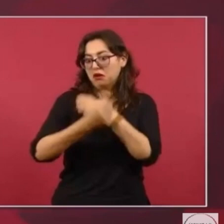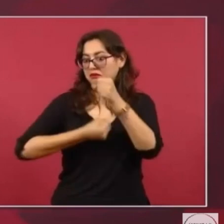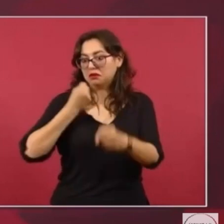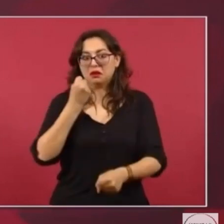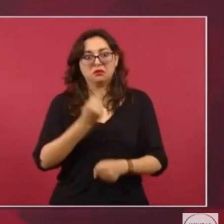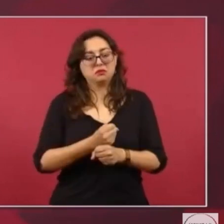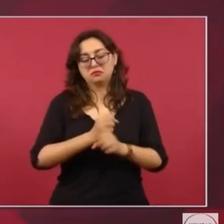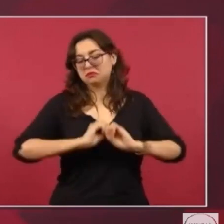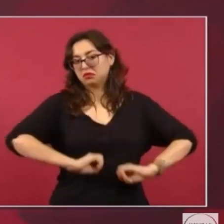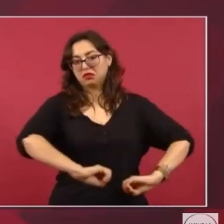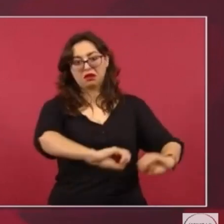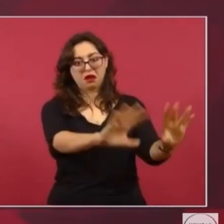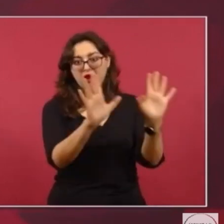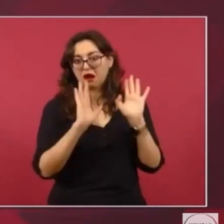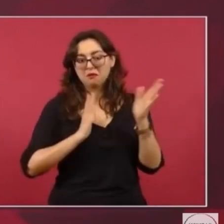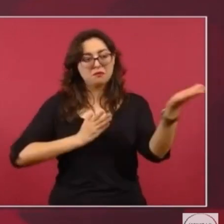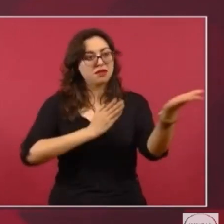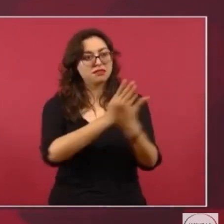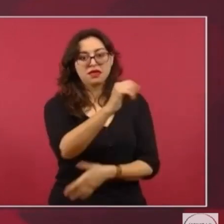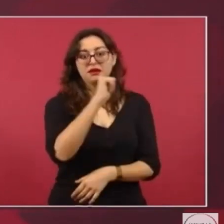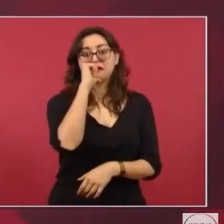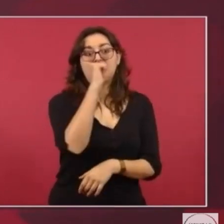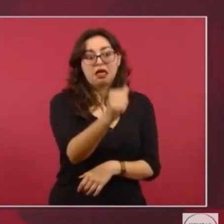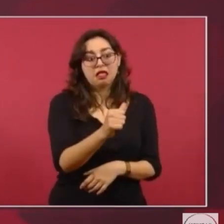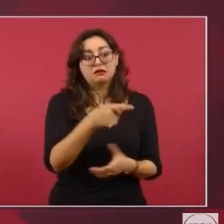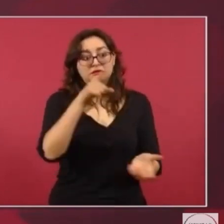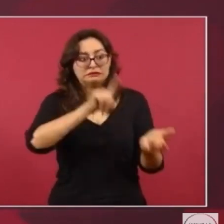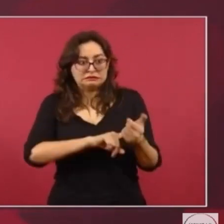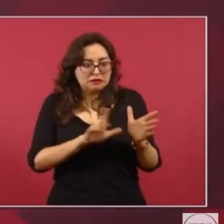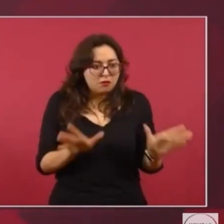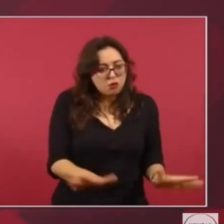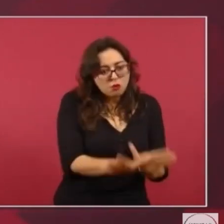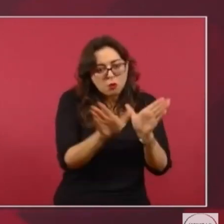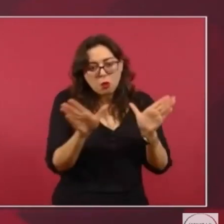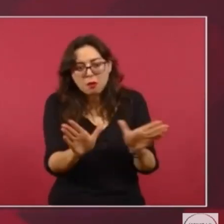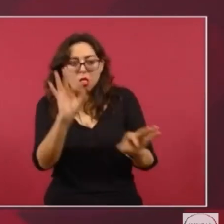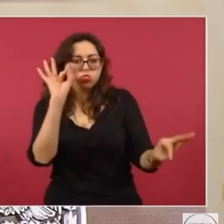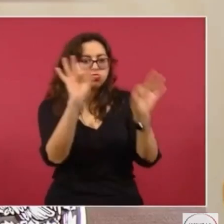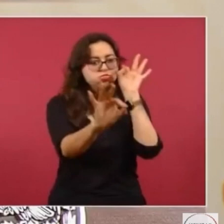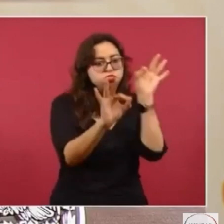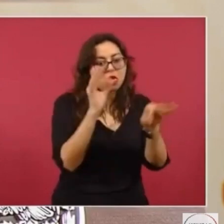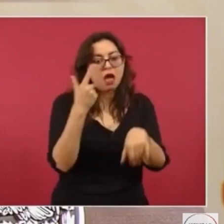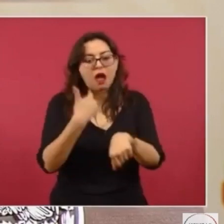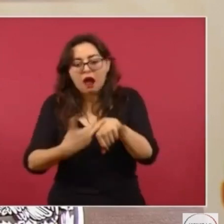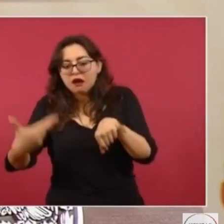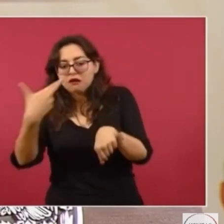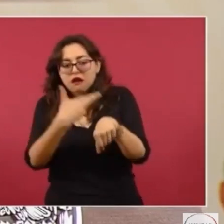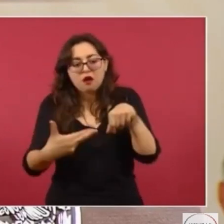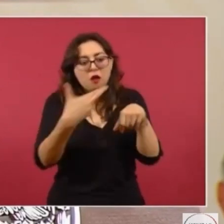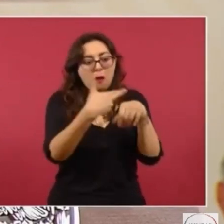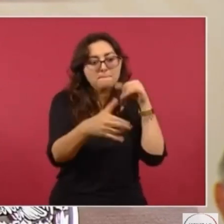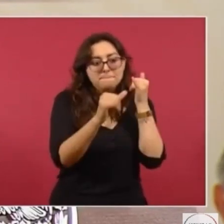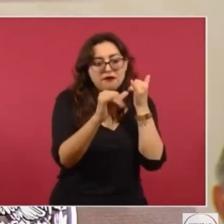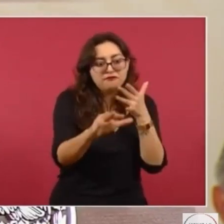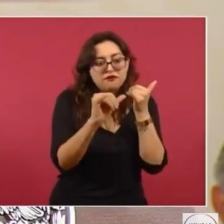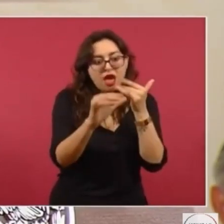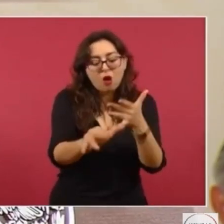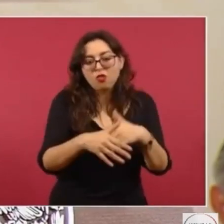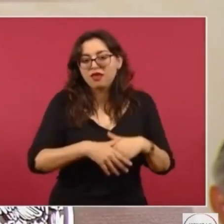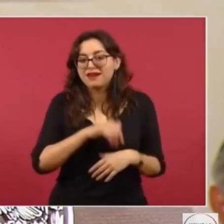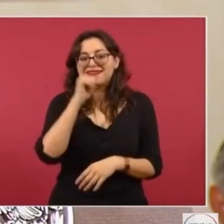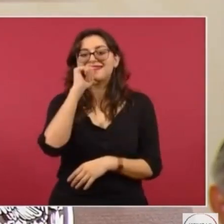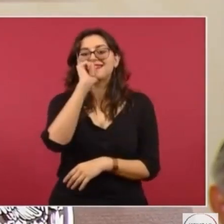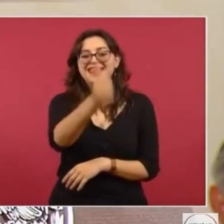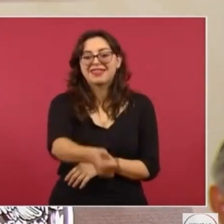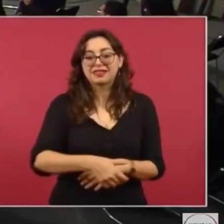electorales. A ver, ¿No hubo fraudes en el sexenio pasado?